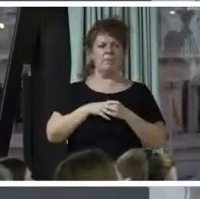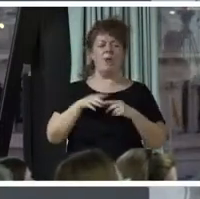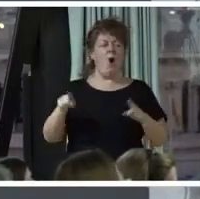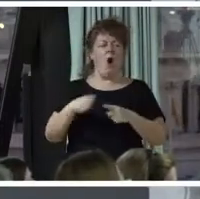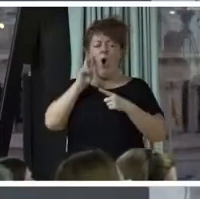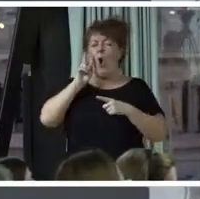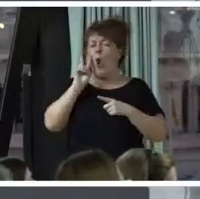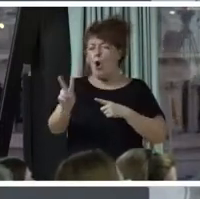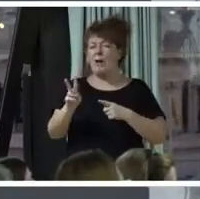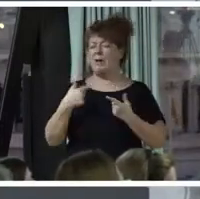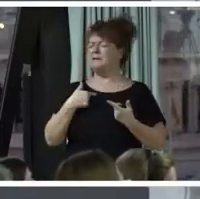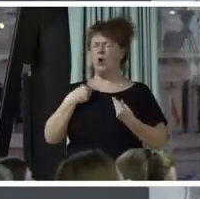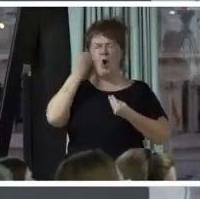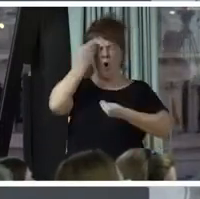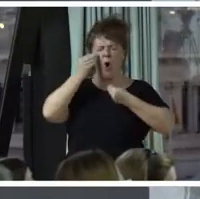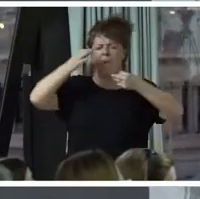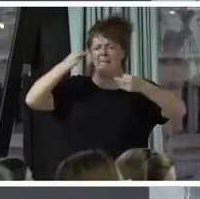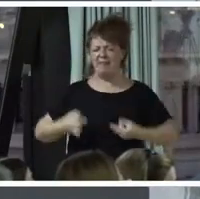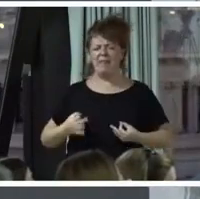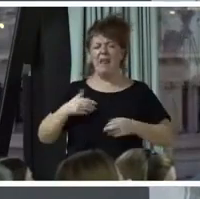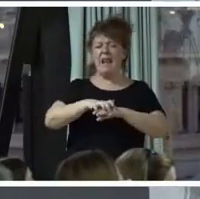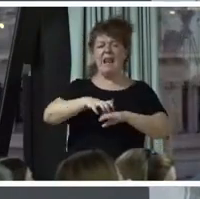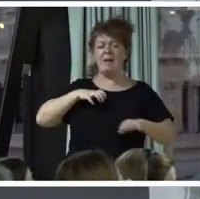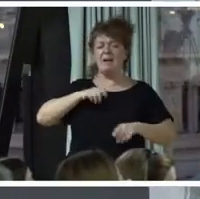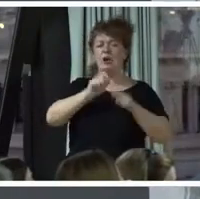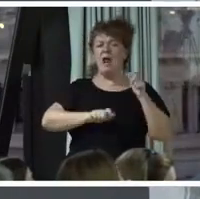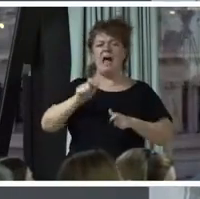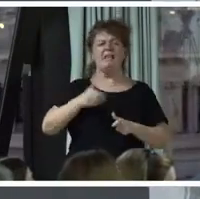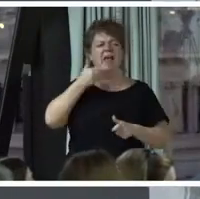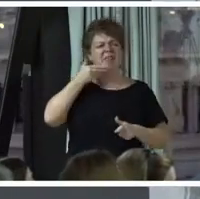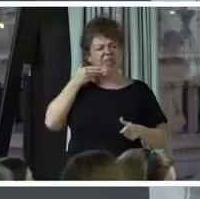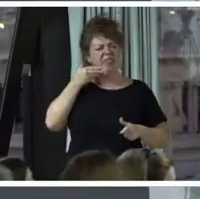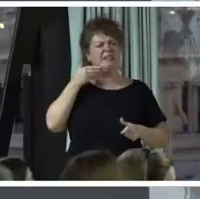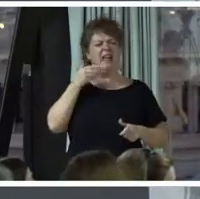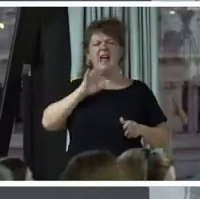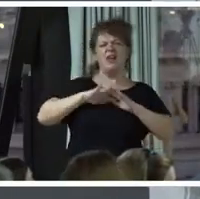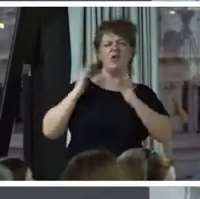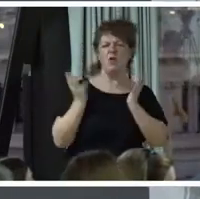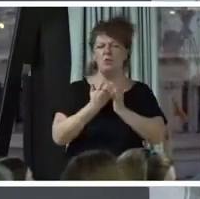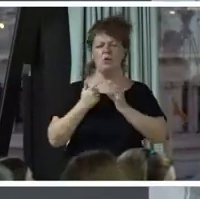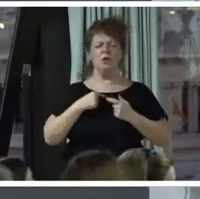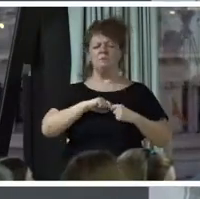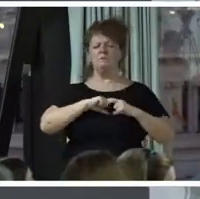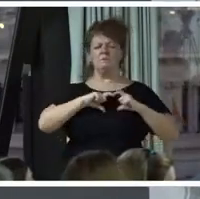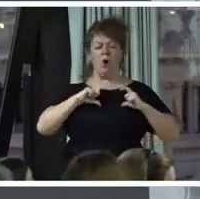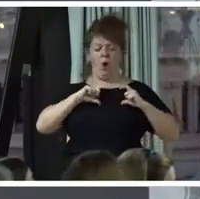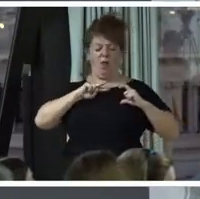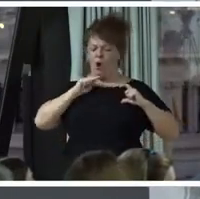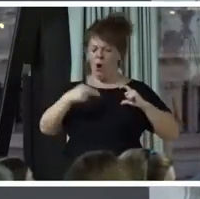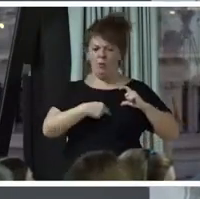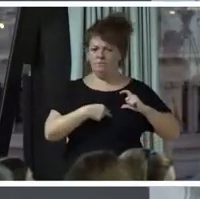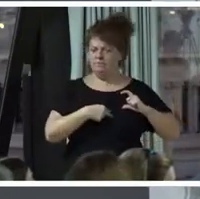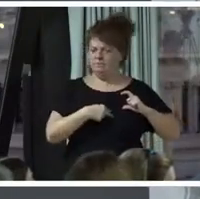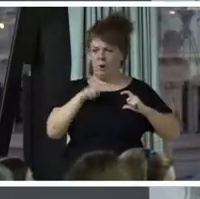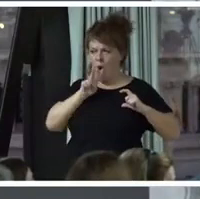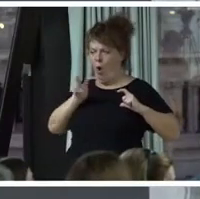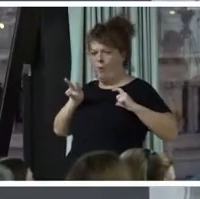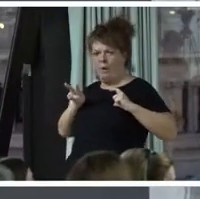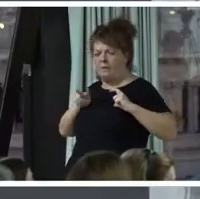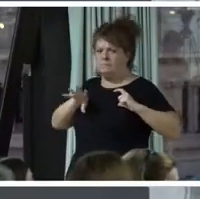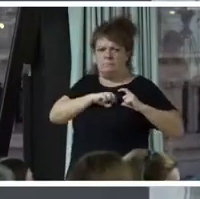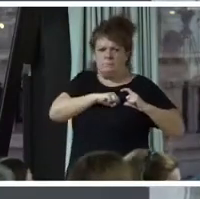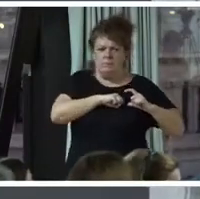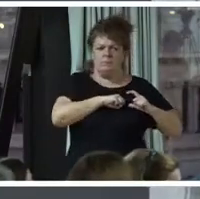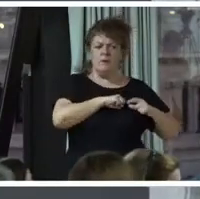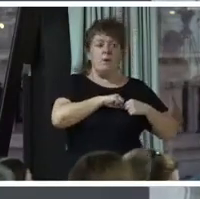estamos viendo estoy convencida de que a la mayor parte de la gente decente en todo el mundo le lela el corazón creo que es muy importante que seamos